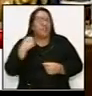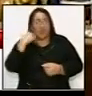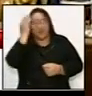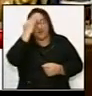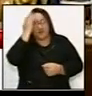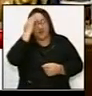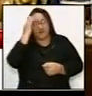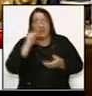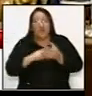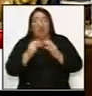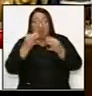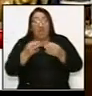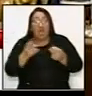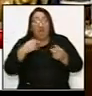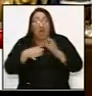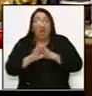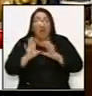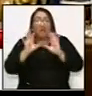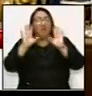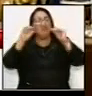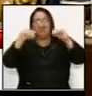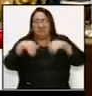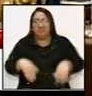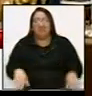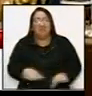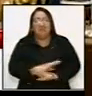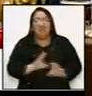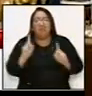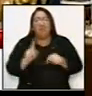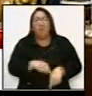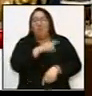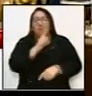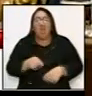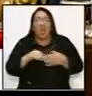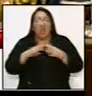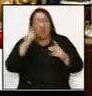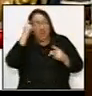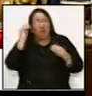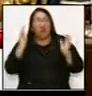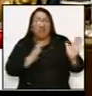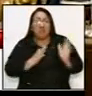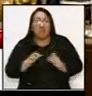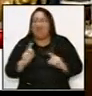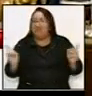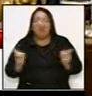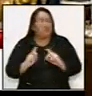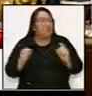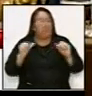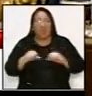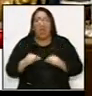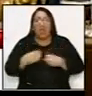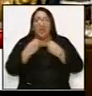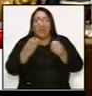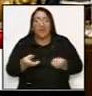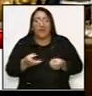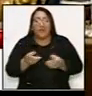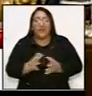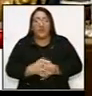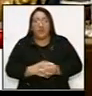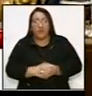lo que ha habido es un fracaso operativo, en la cual se le encomienda a la